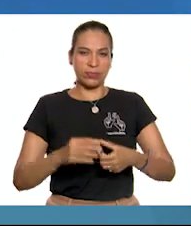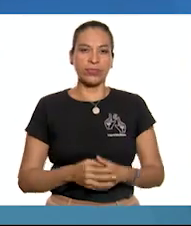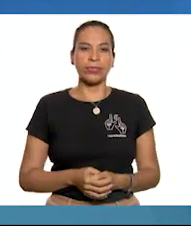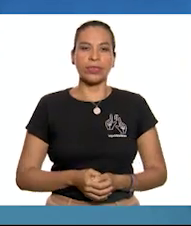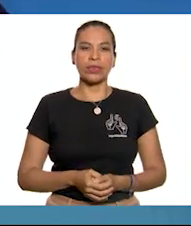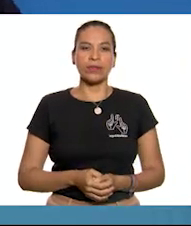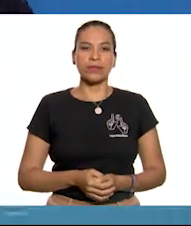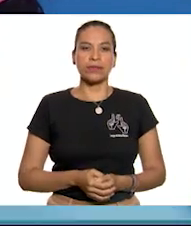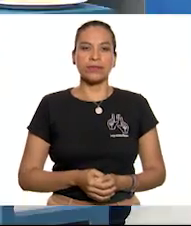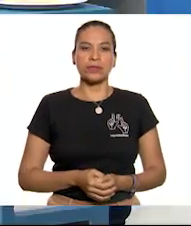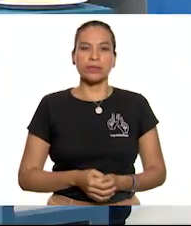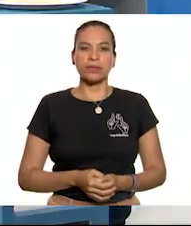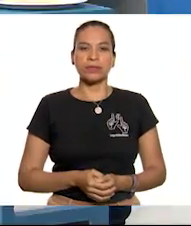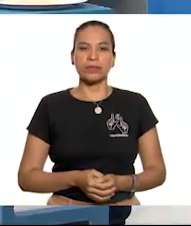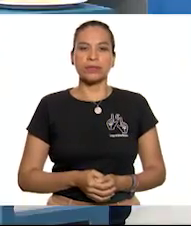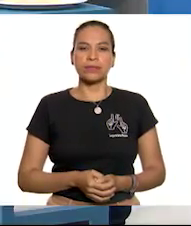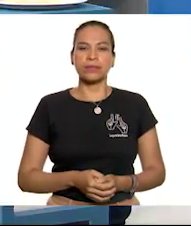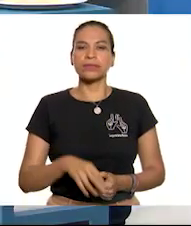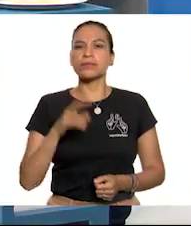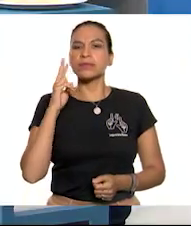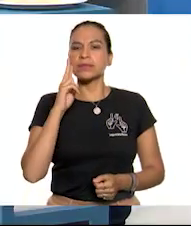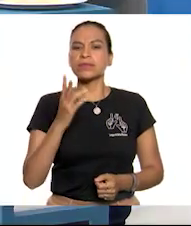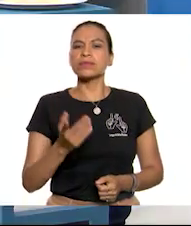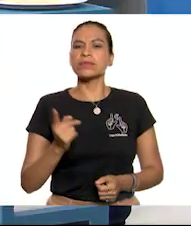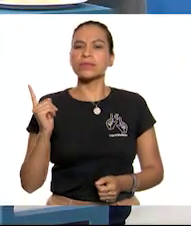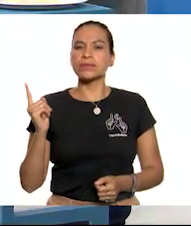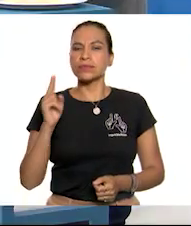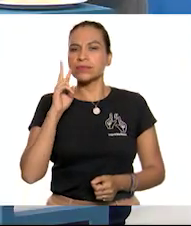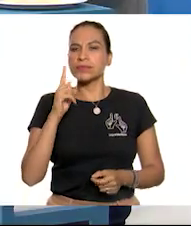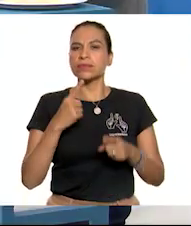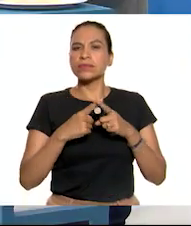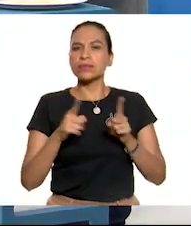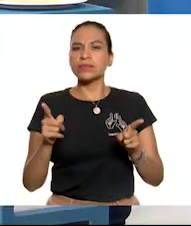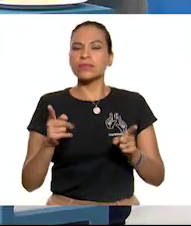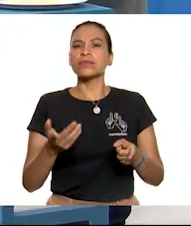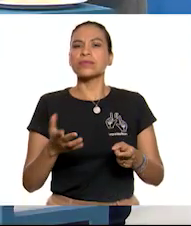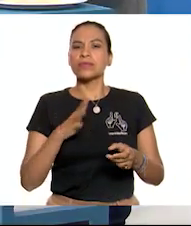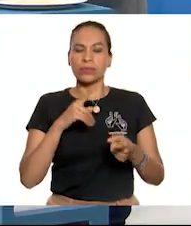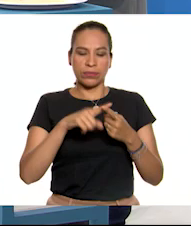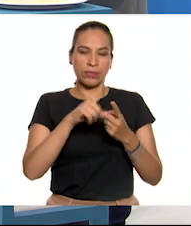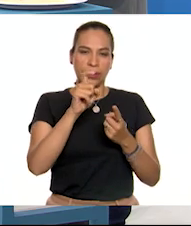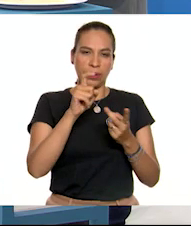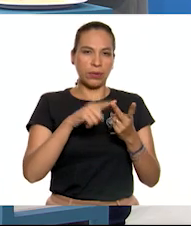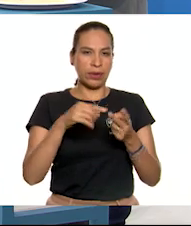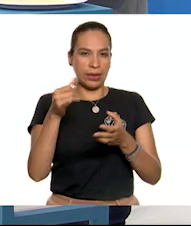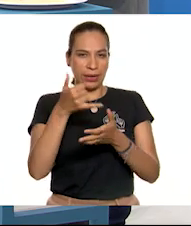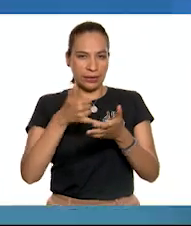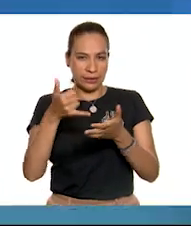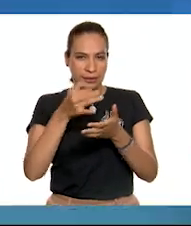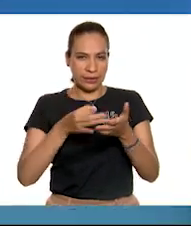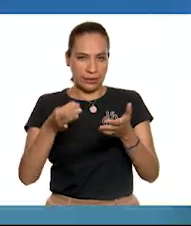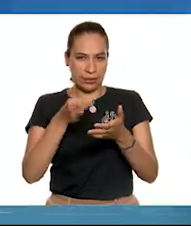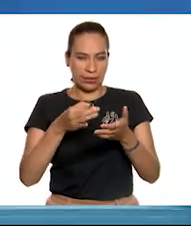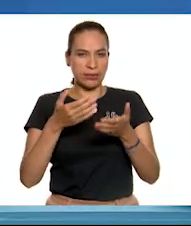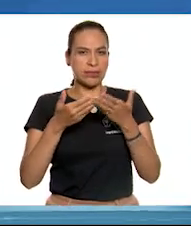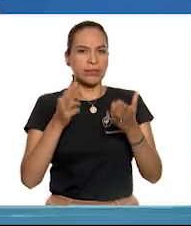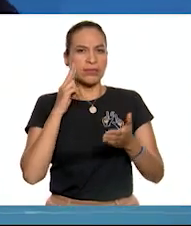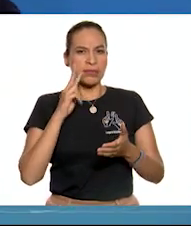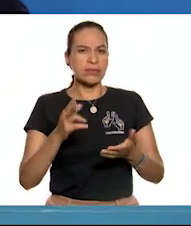¡Qué padre! Ya que notamos, quiero que vean la diferencia entre el agua y el aceite. Sí, se ve. Ahora